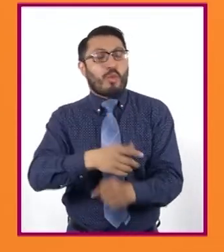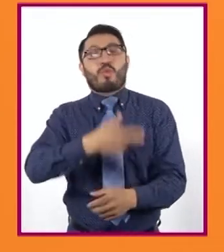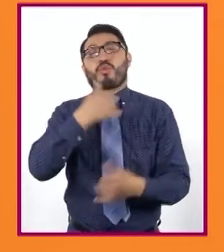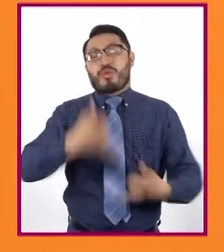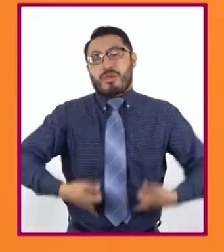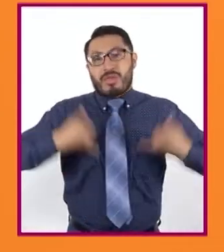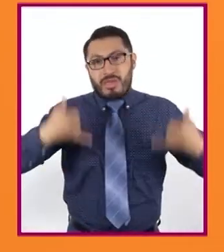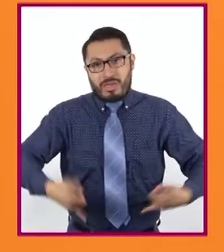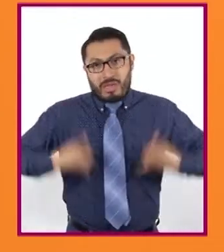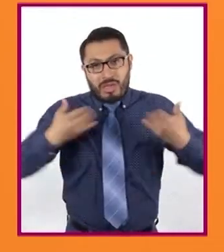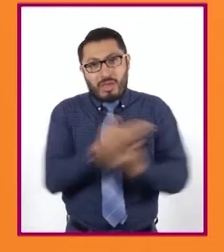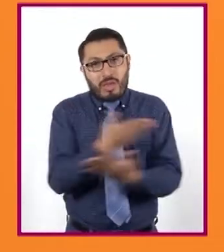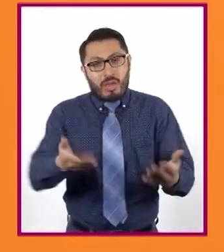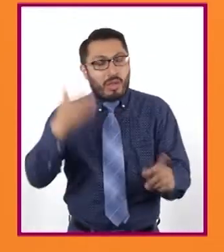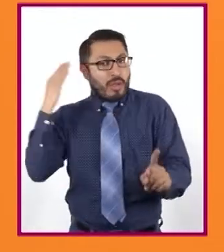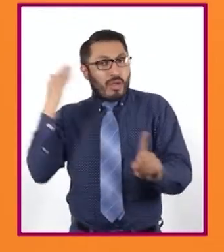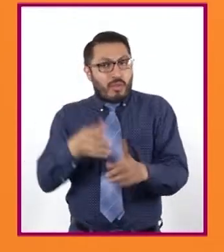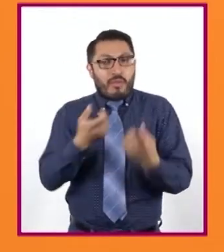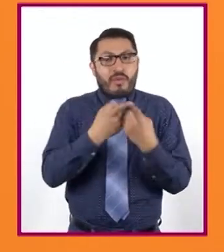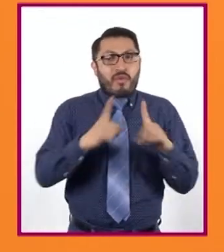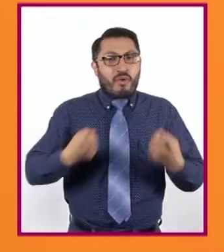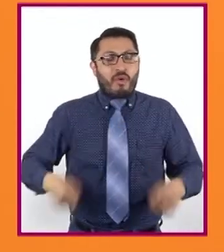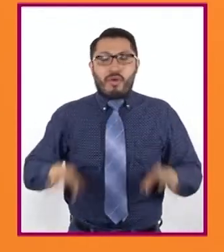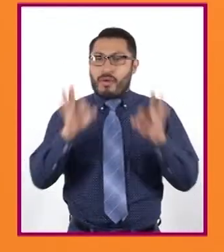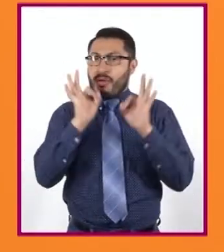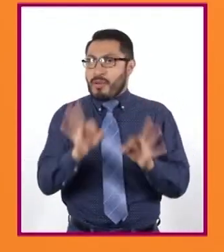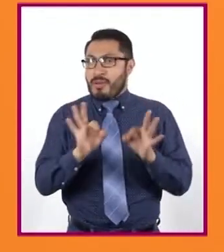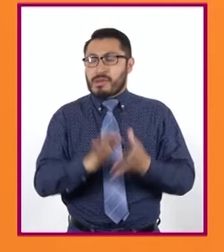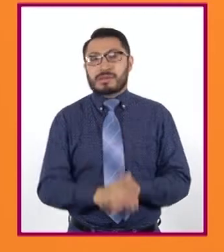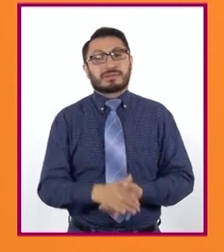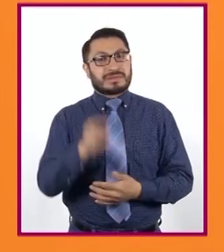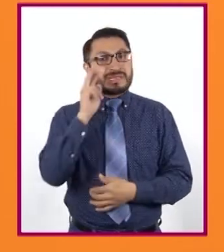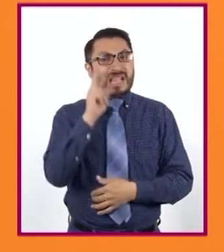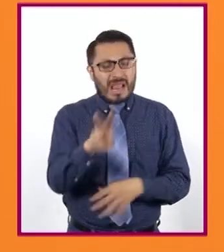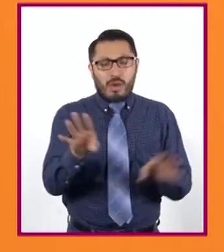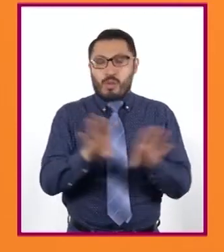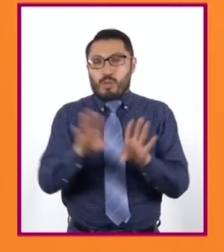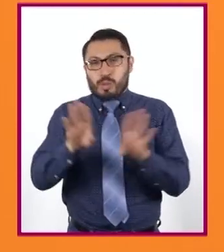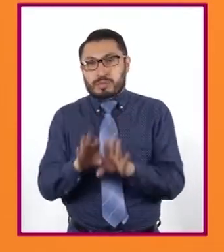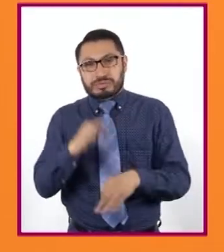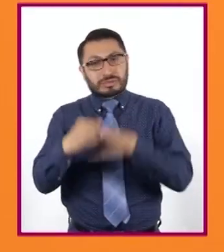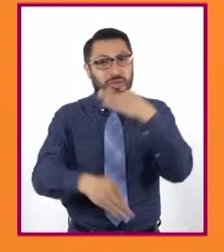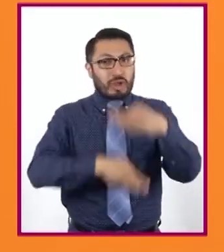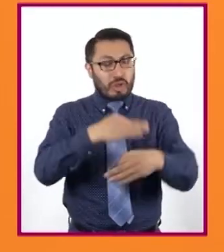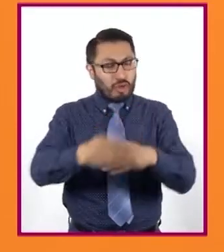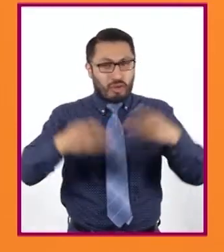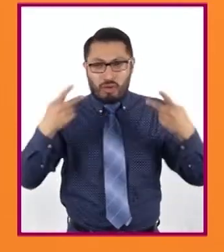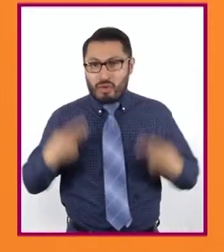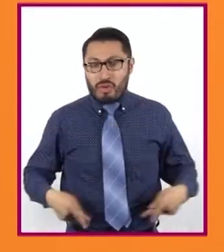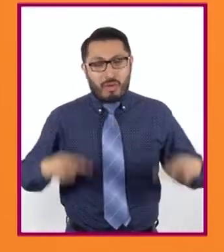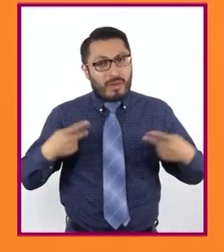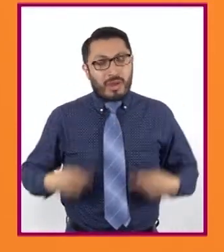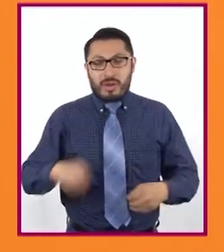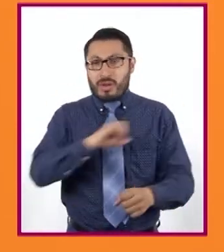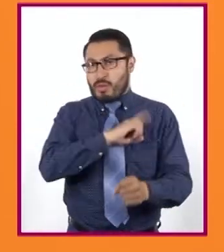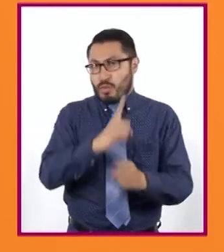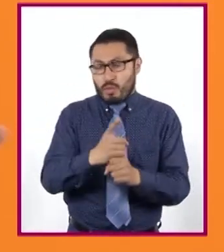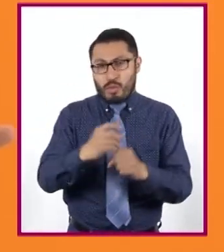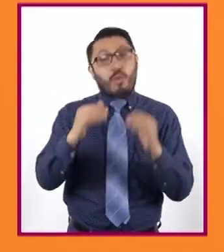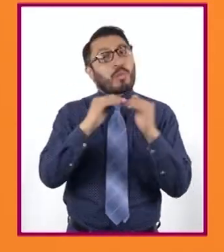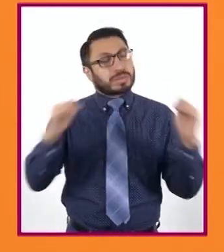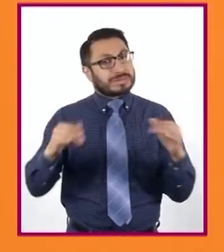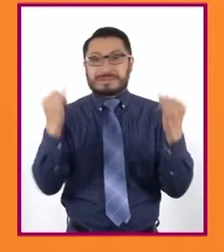adolescentes para lograr su desarrollo integral. Vemos que no todas las personas tienen las mismas condiciones.